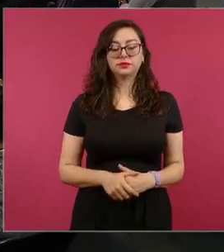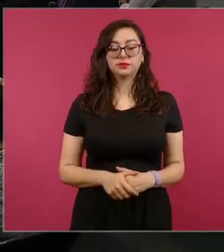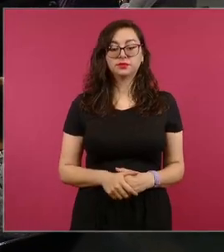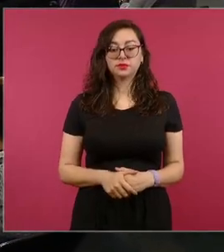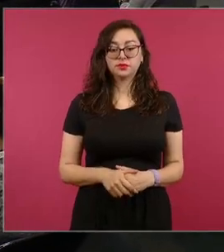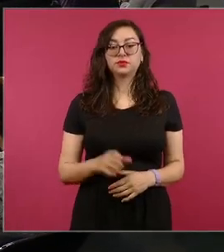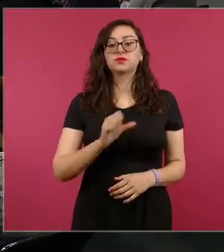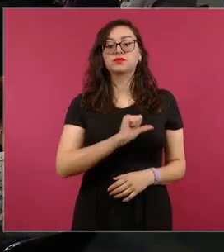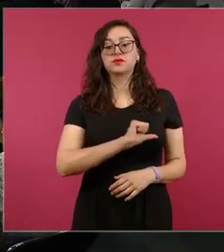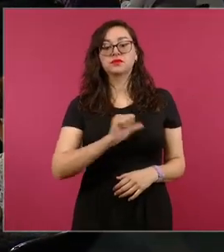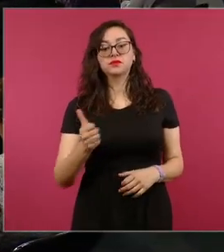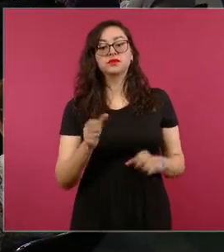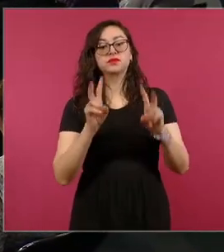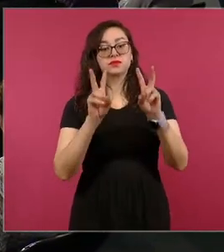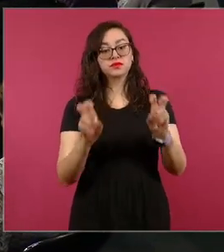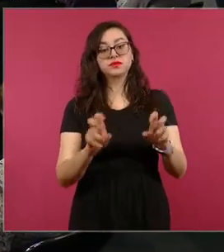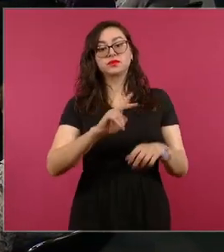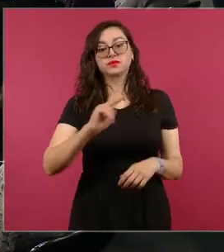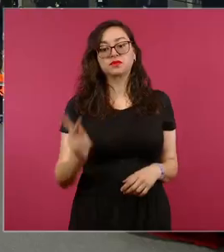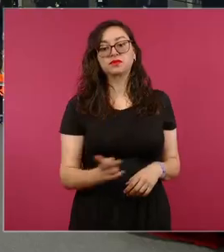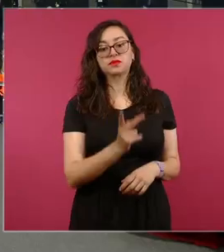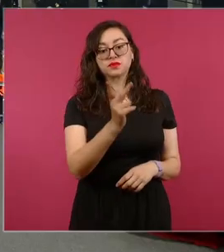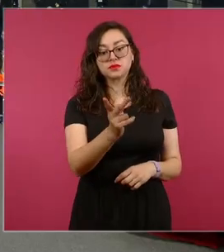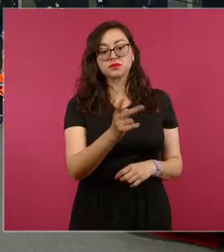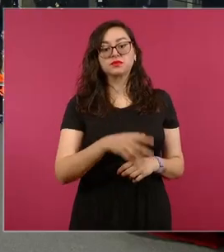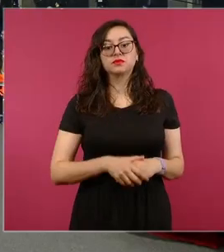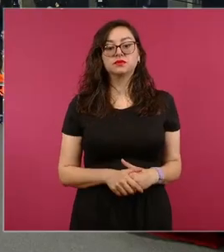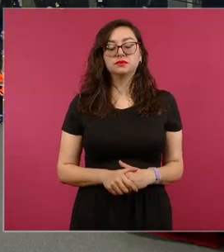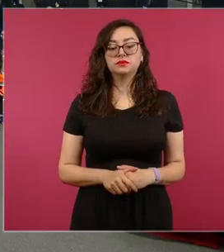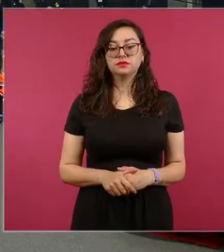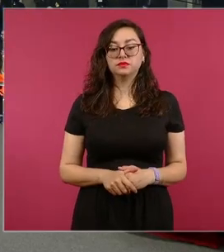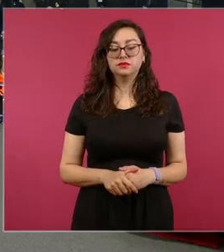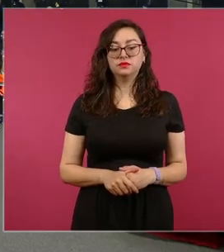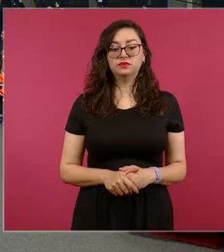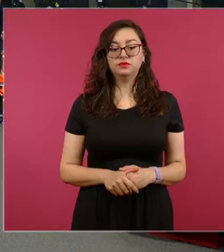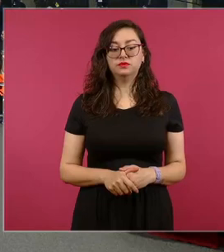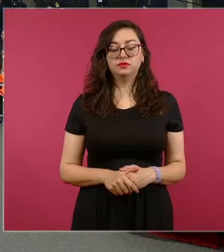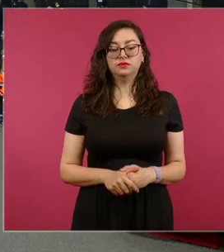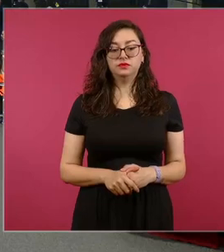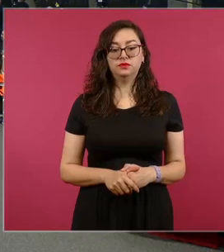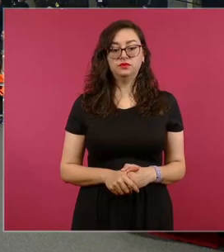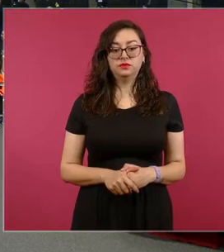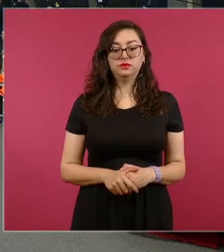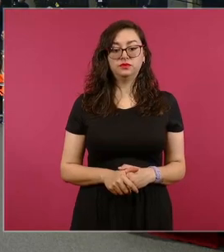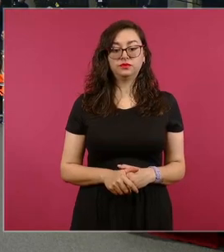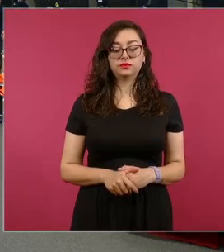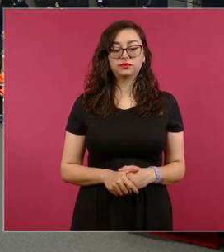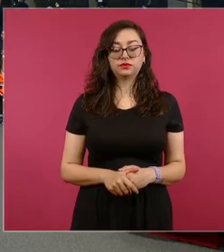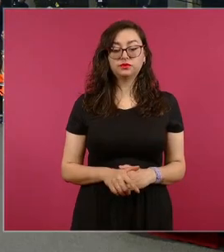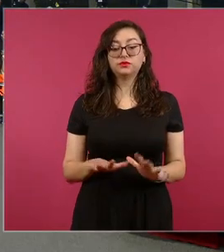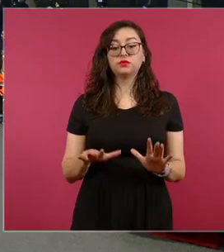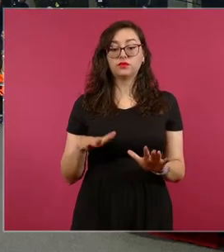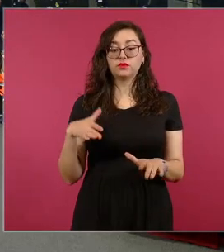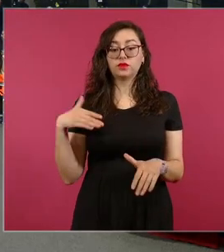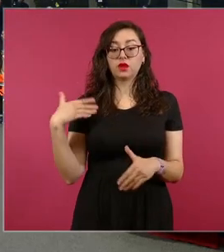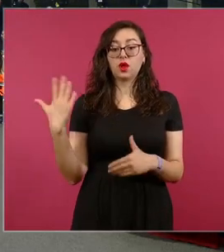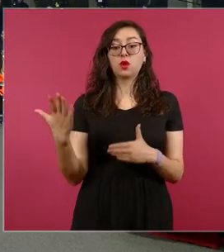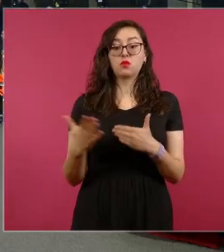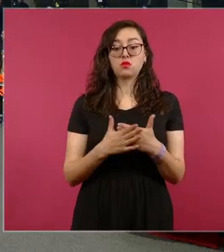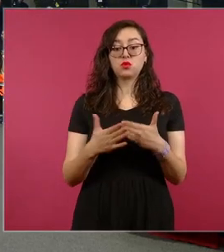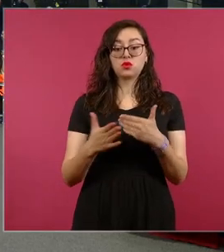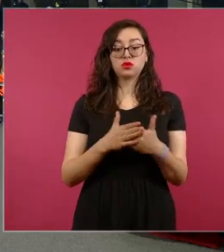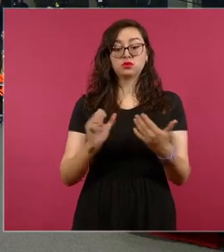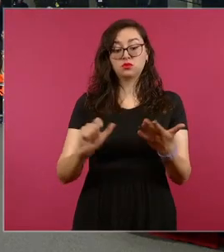En otro tema, presidente, si tiene planeado perdonar a alguien en particular cuando se apruebe la reforma a la ley